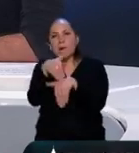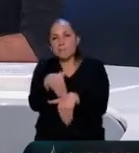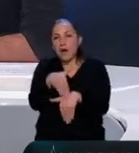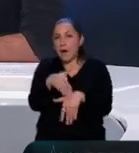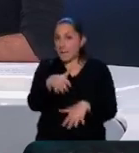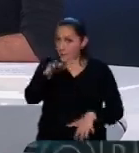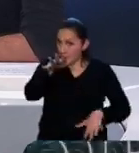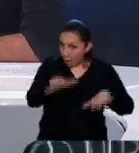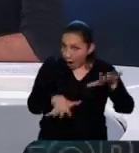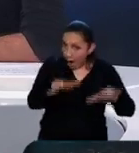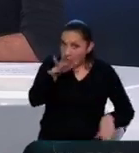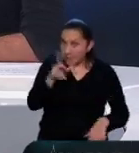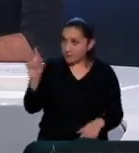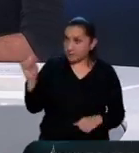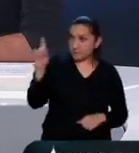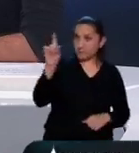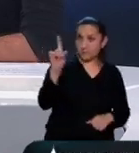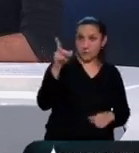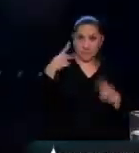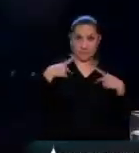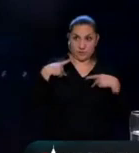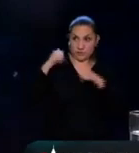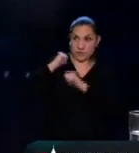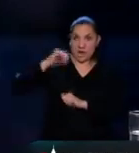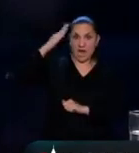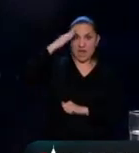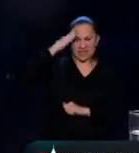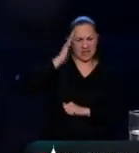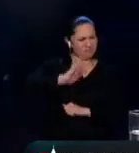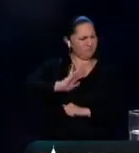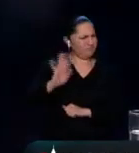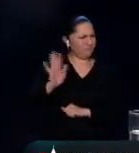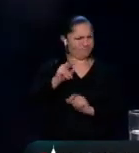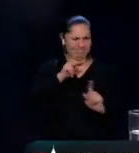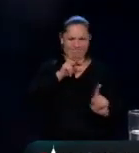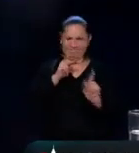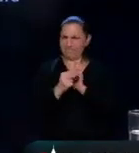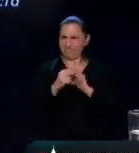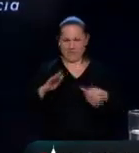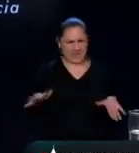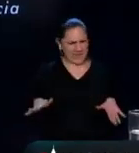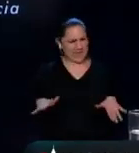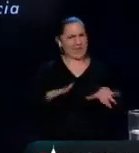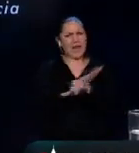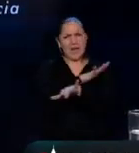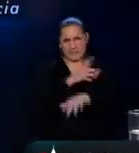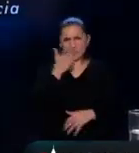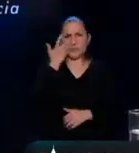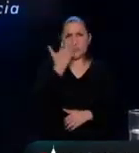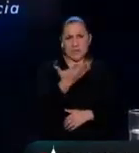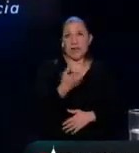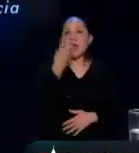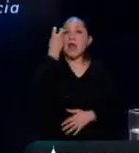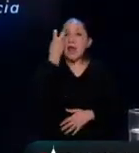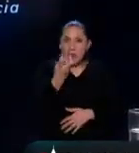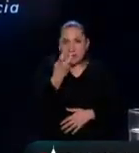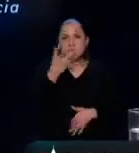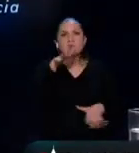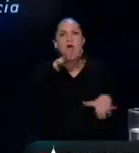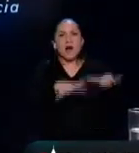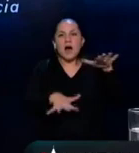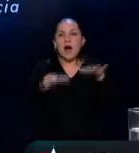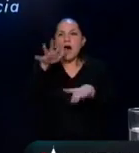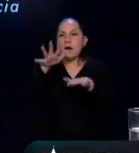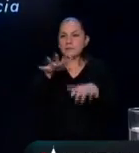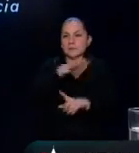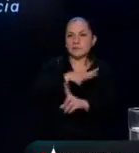esa escenografía y queda, digamos, que en descubierto los entreveros de los que está hecha